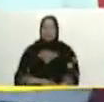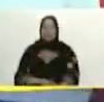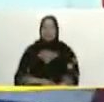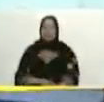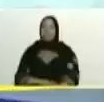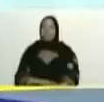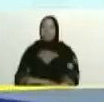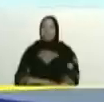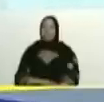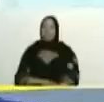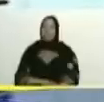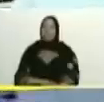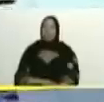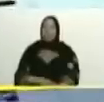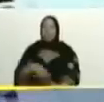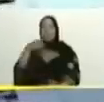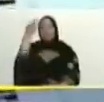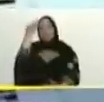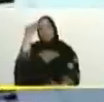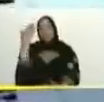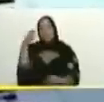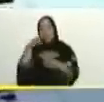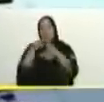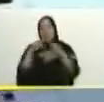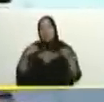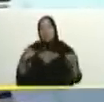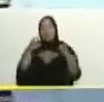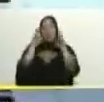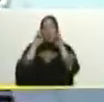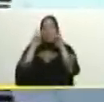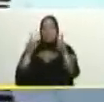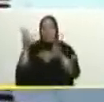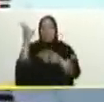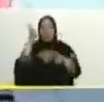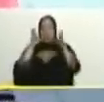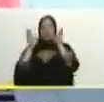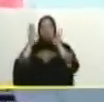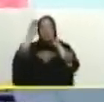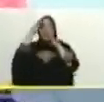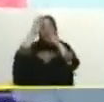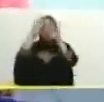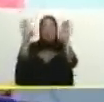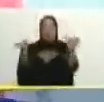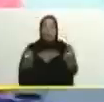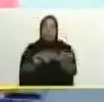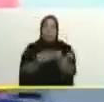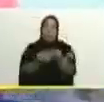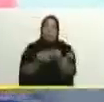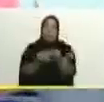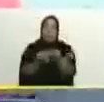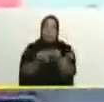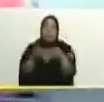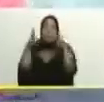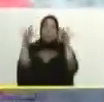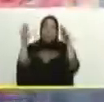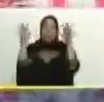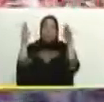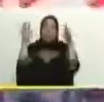Vamos a darle un gran saludo a todos los que nos ven y nos escuchan en el mundo entero. ¡Una